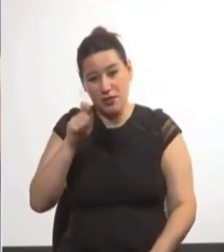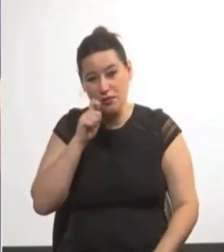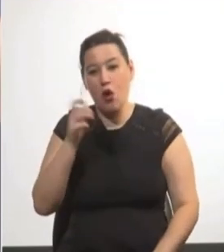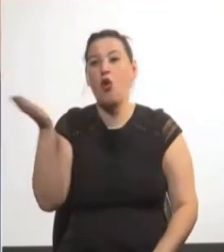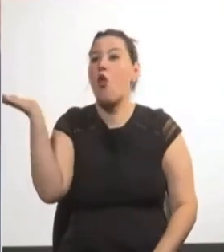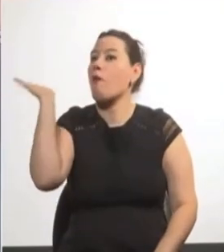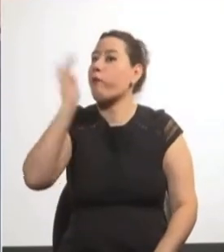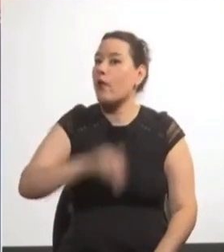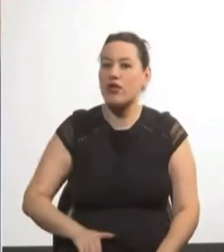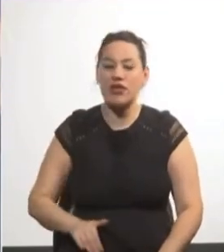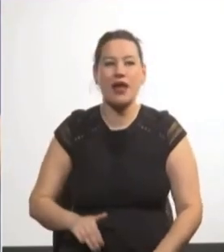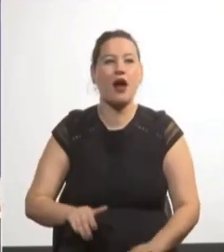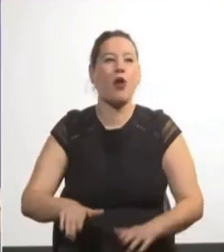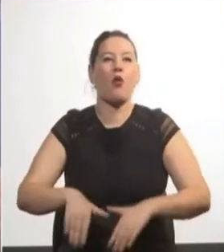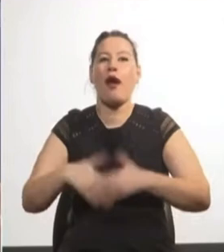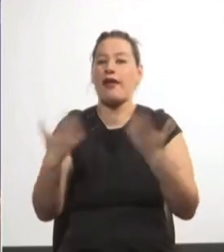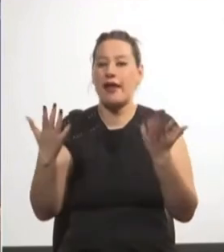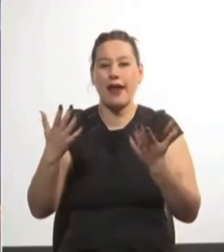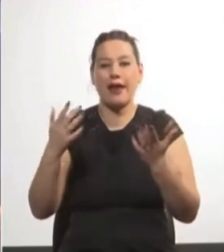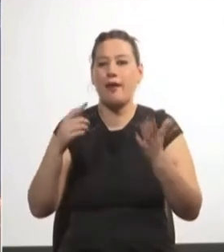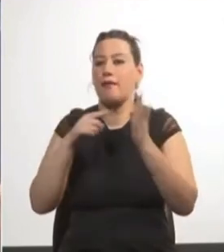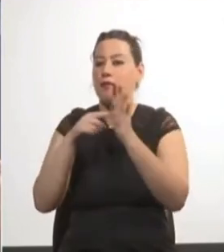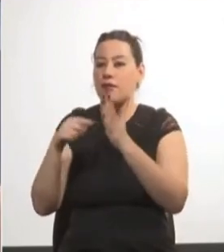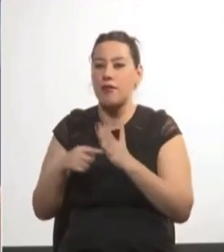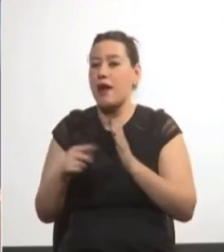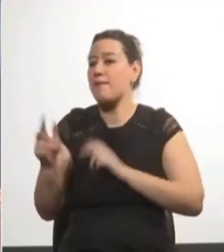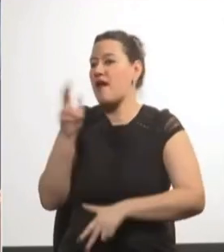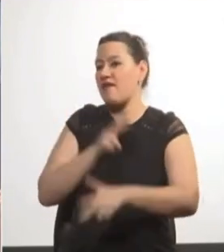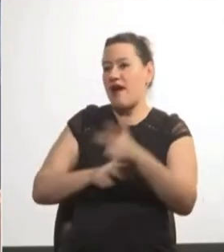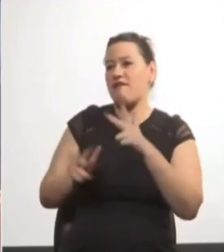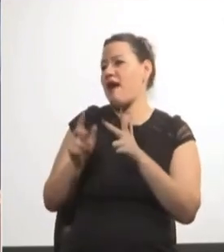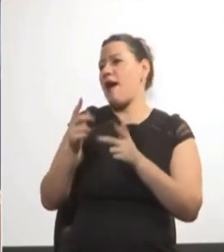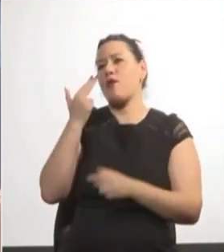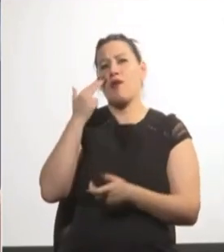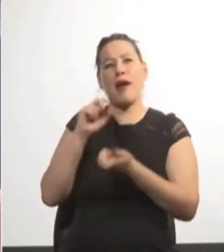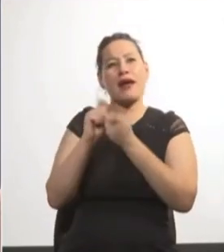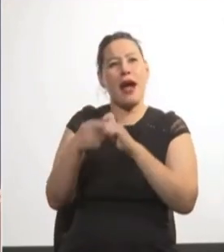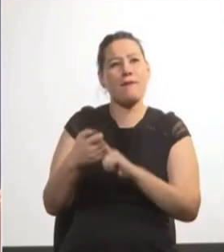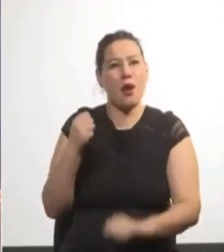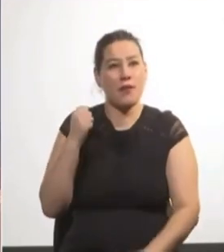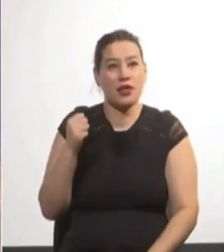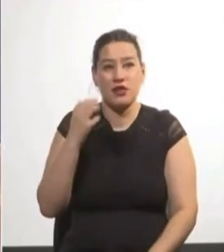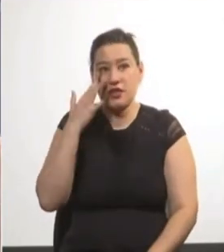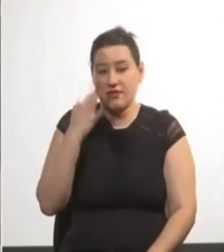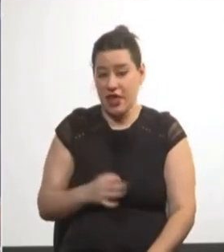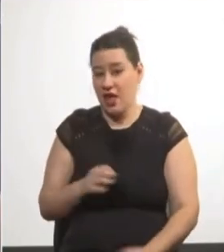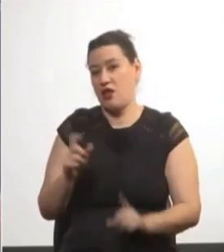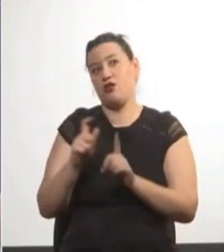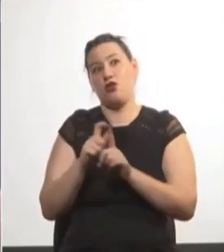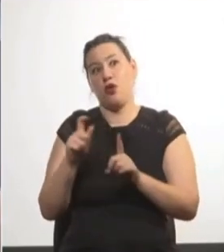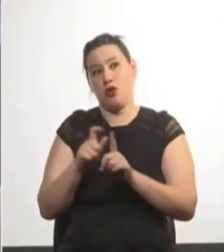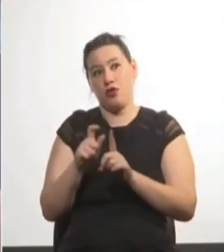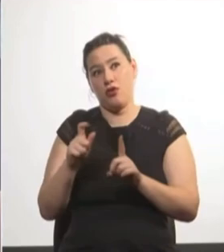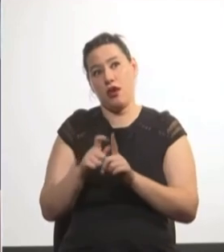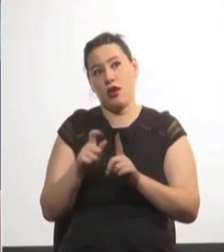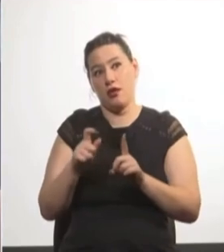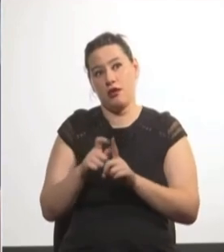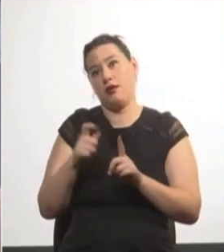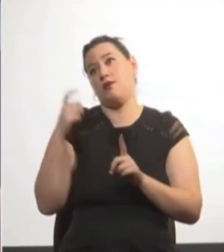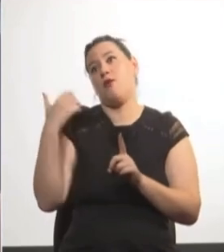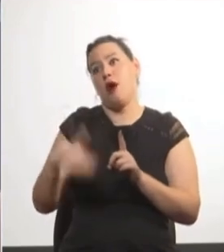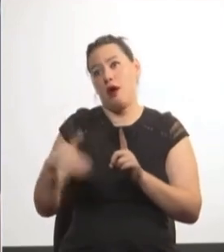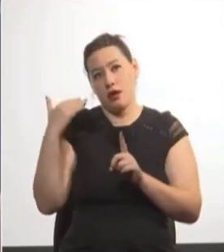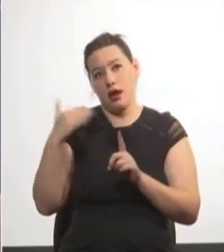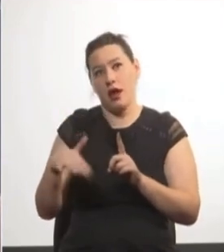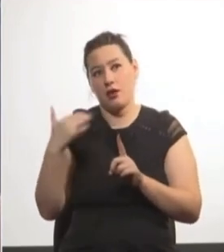un pie en cualquier punto del Uruguay donde me hablaban del atraso cambiario. Y la verdad que el dólar estaba muchísimo más